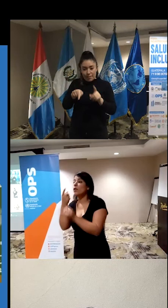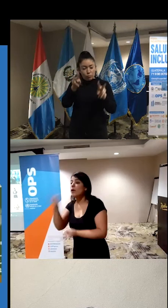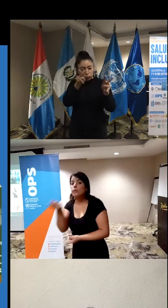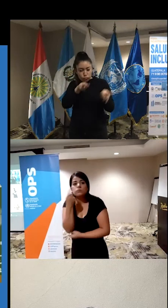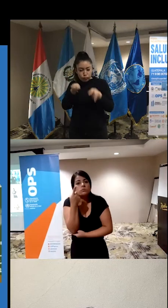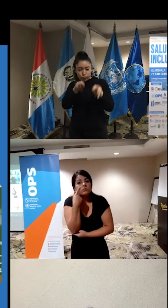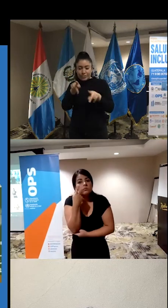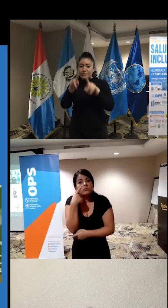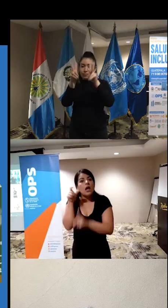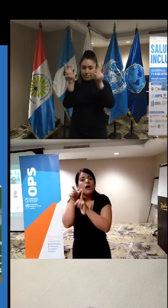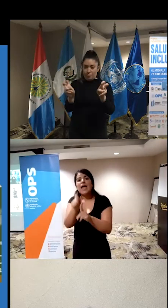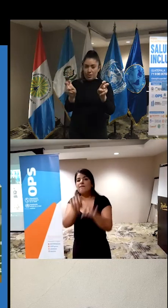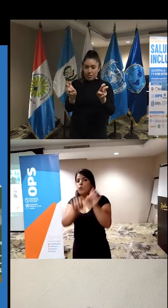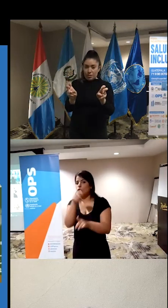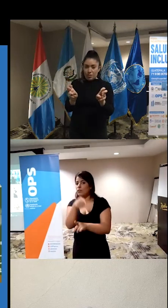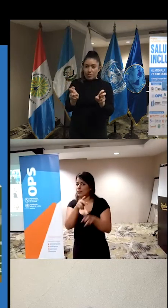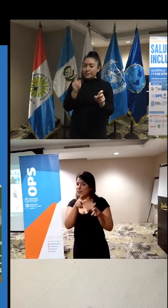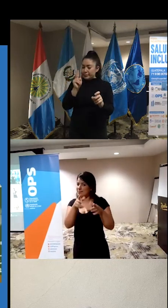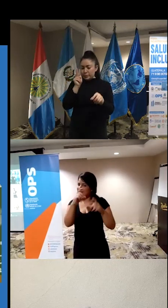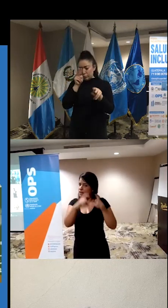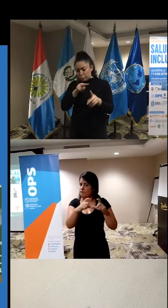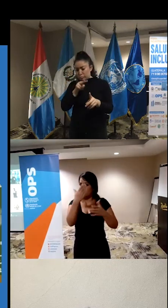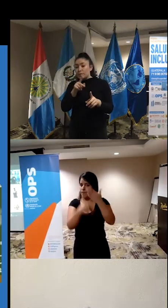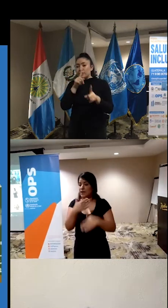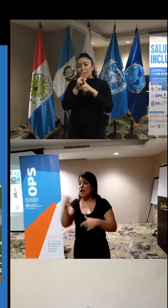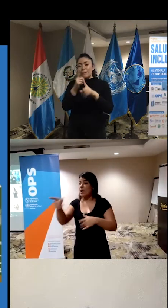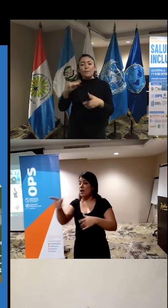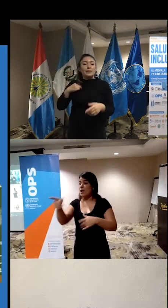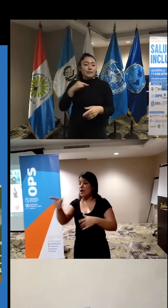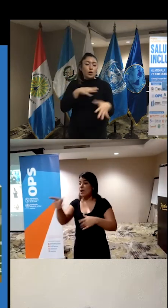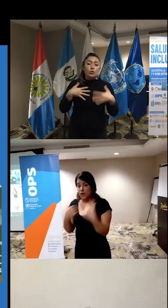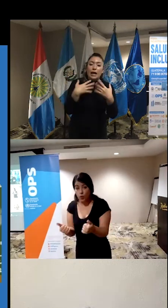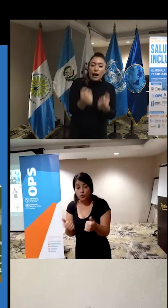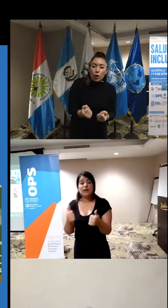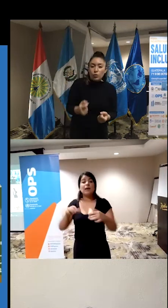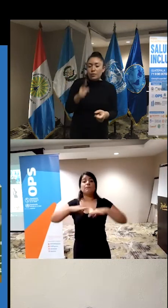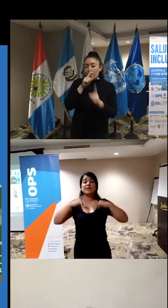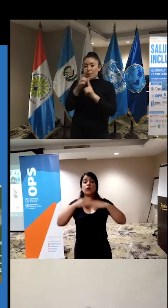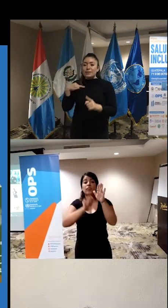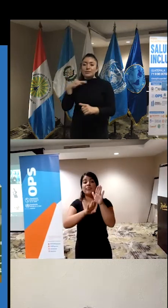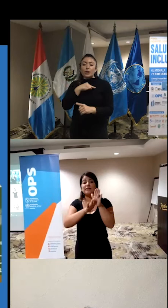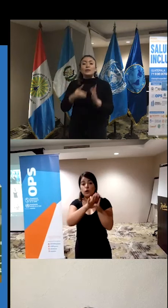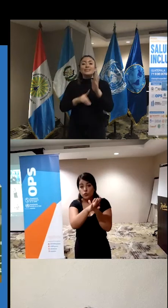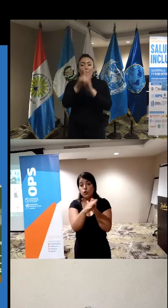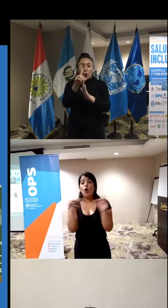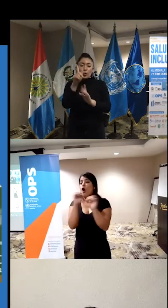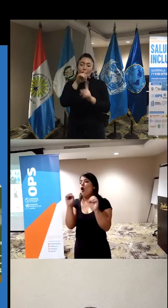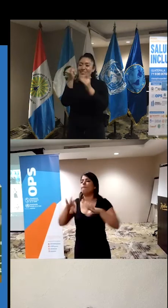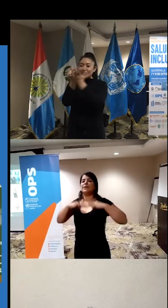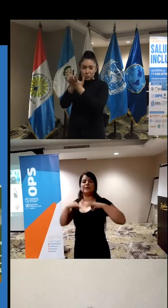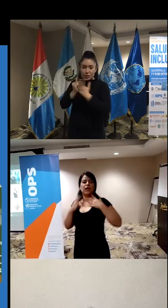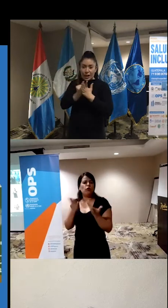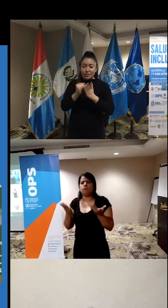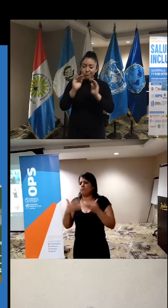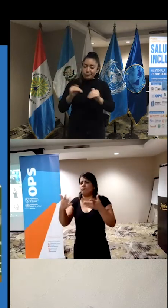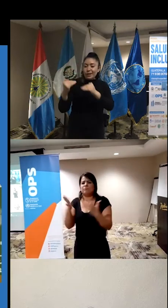tema. Los ministerios de salud, los ministerios de desarrollo o la institucionalidad que esté a cargo